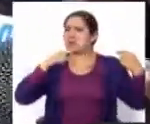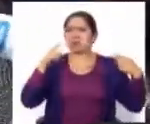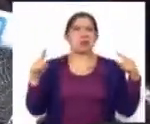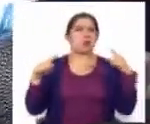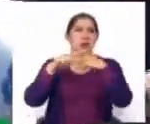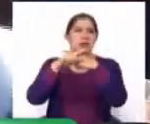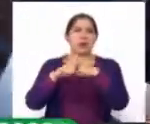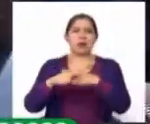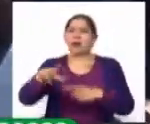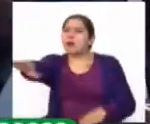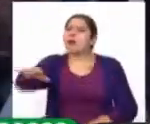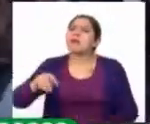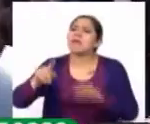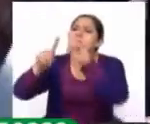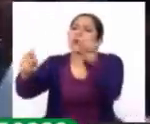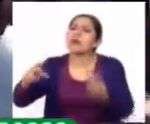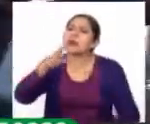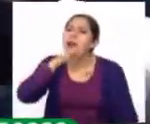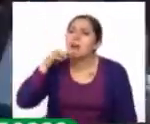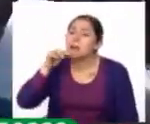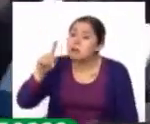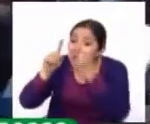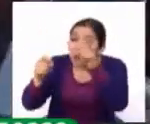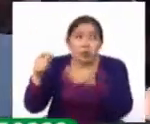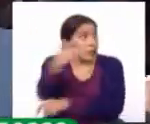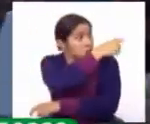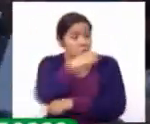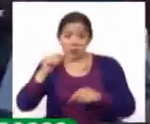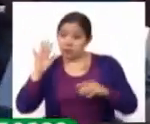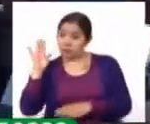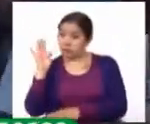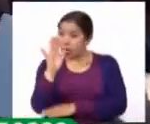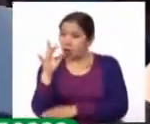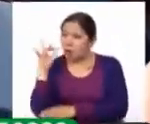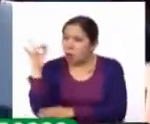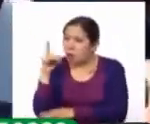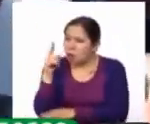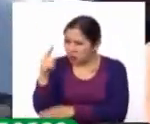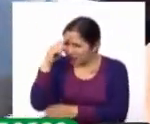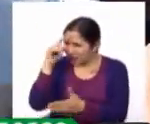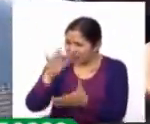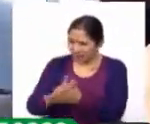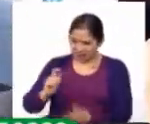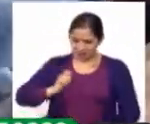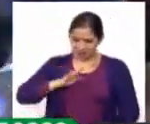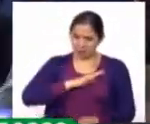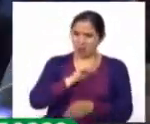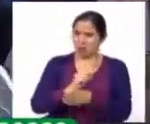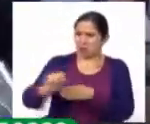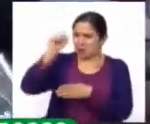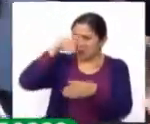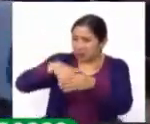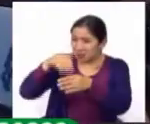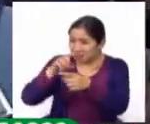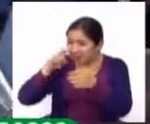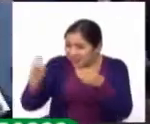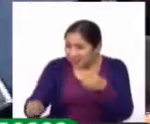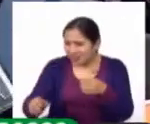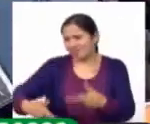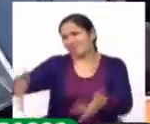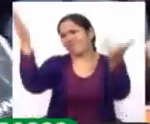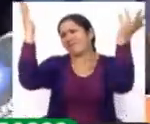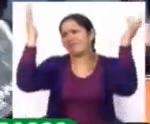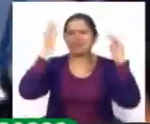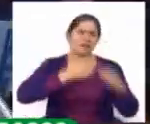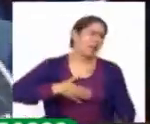una cosa, señor Mesa. ¿Usted cree aquí delante de toda Bolivia que va a renunciar el tribunal? Por favor, lo que estamos hablando es